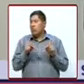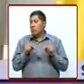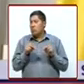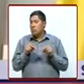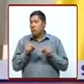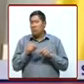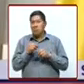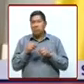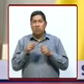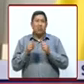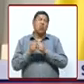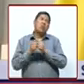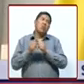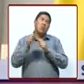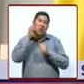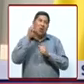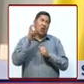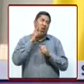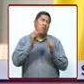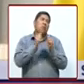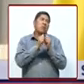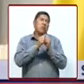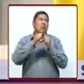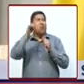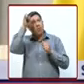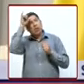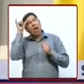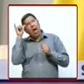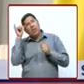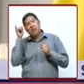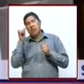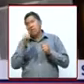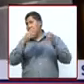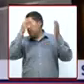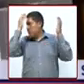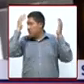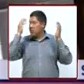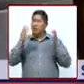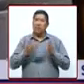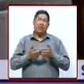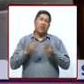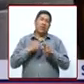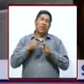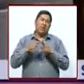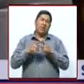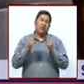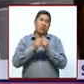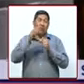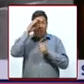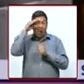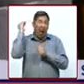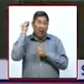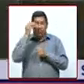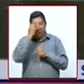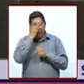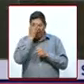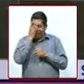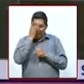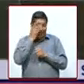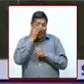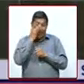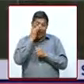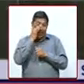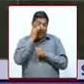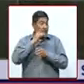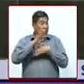complaciente con Evo Morales después con la señora áñez y bueno ahora actualmente con el señor ars no yo creo que ante